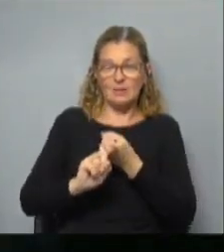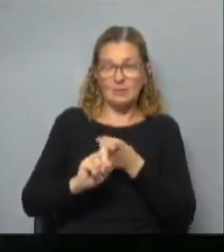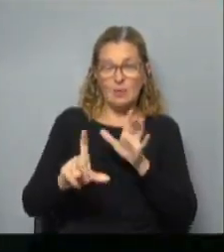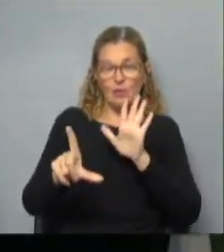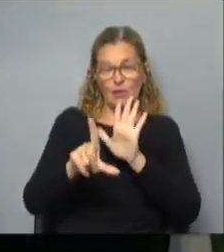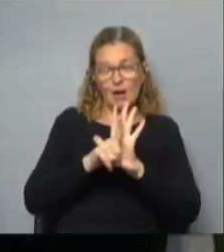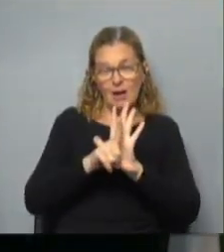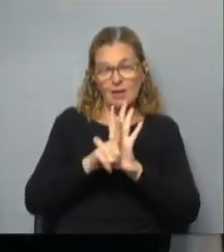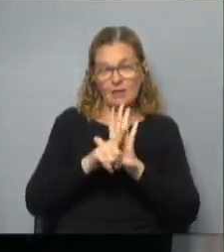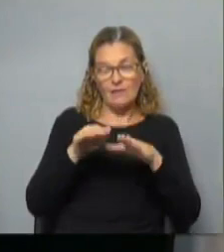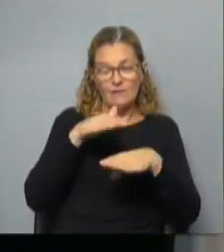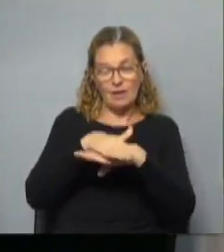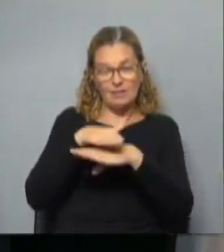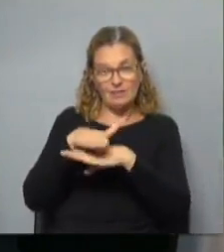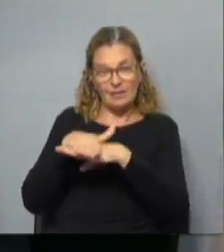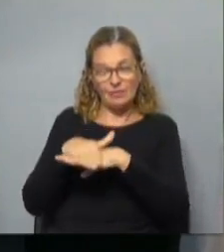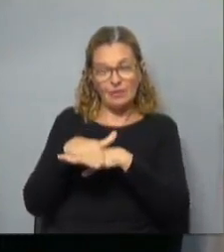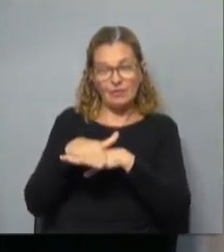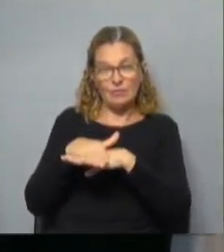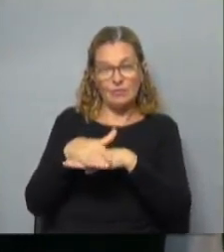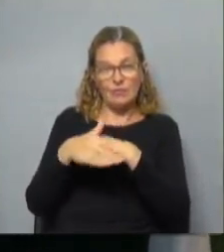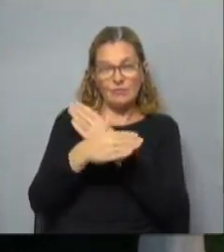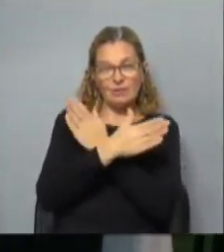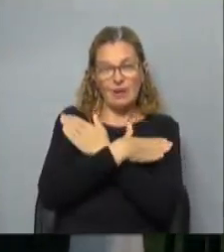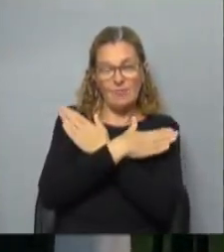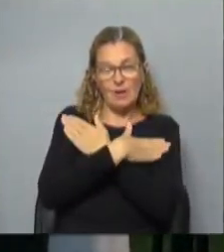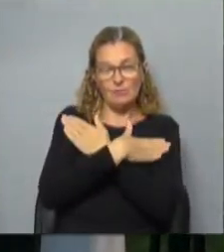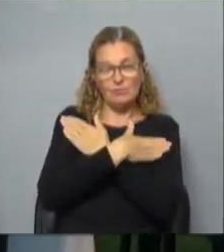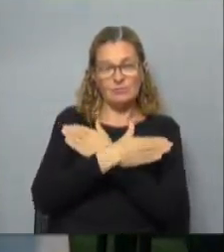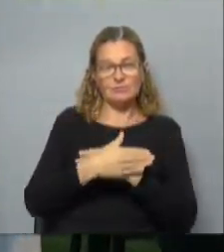así que felicidades yo ahora sí un fuerte aplauso